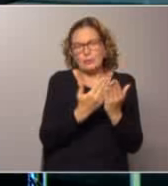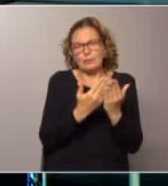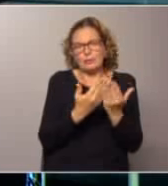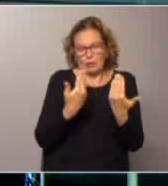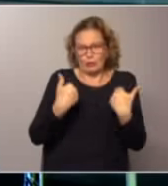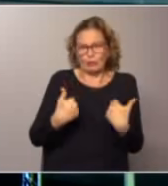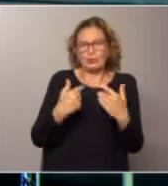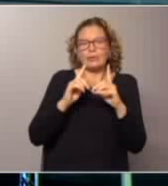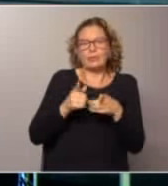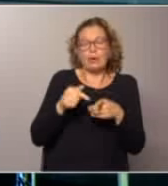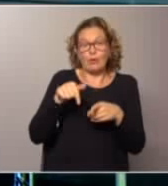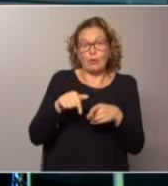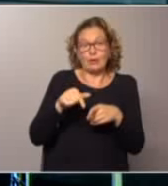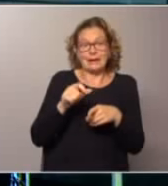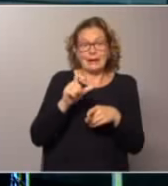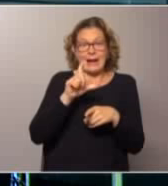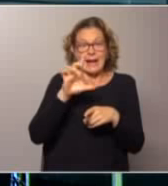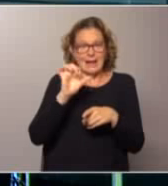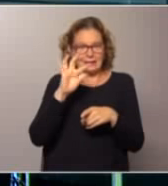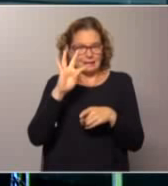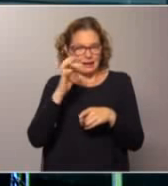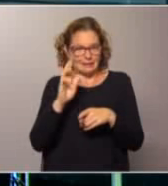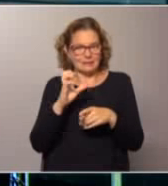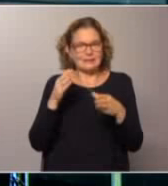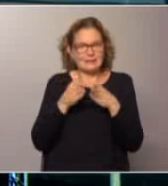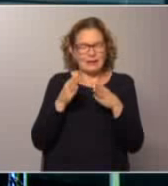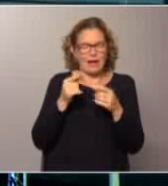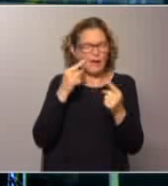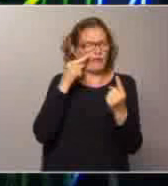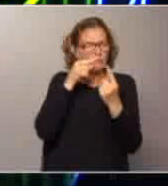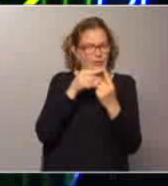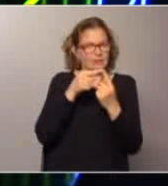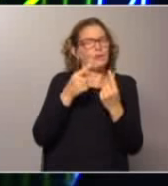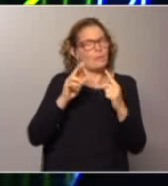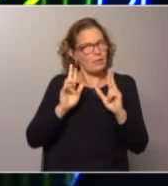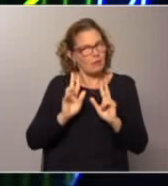nosotros mismos por eso hoy en la letra chica el fin justifica los medios